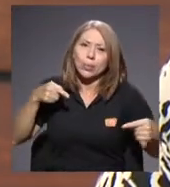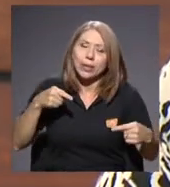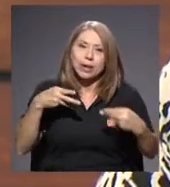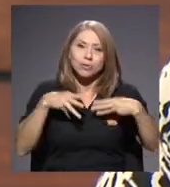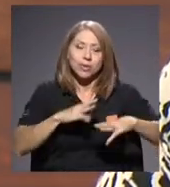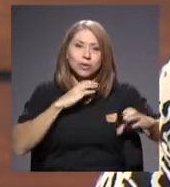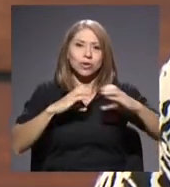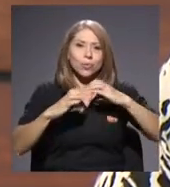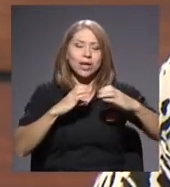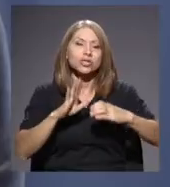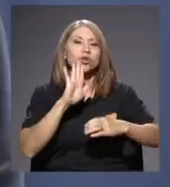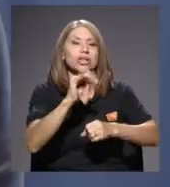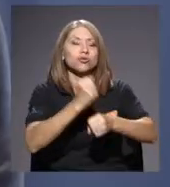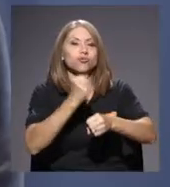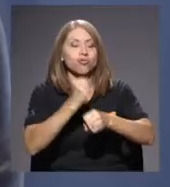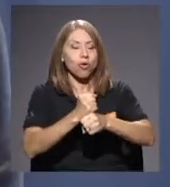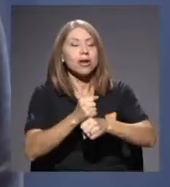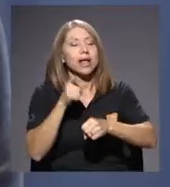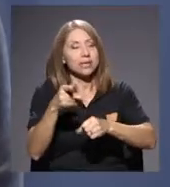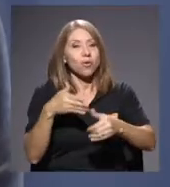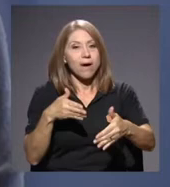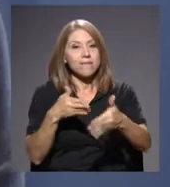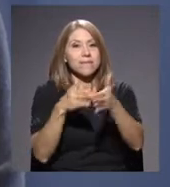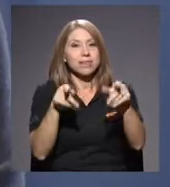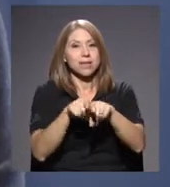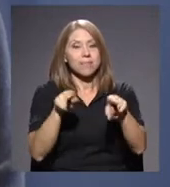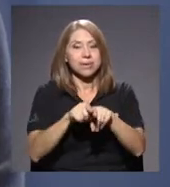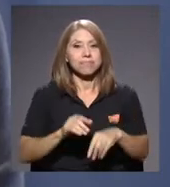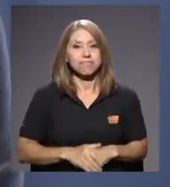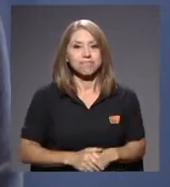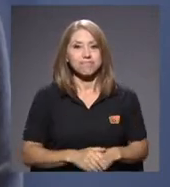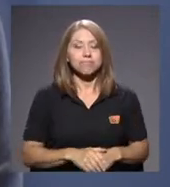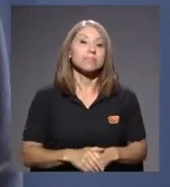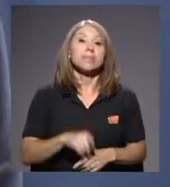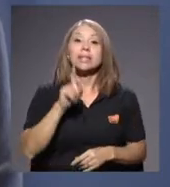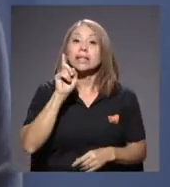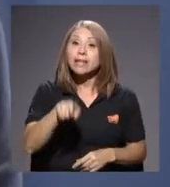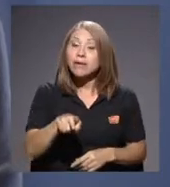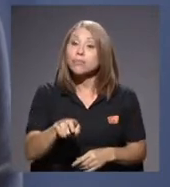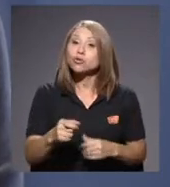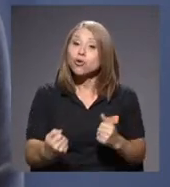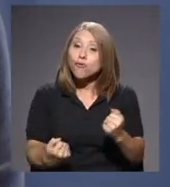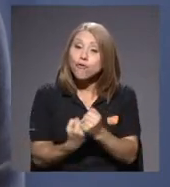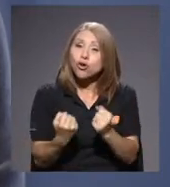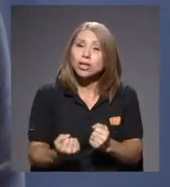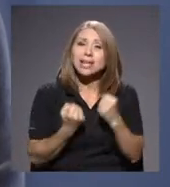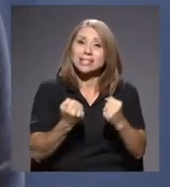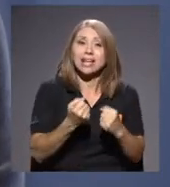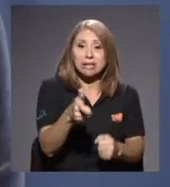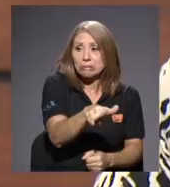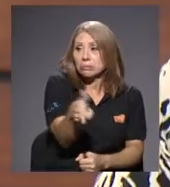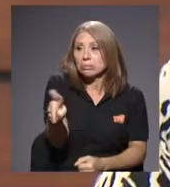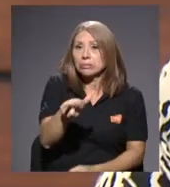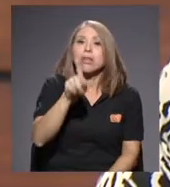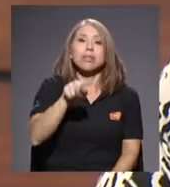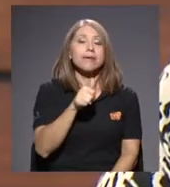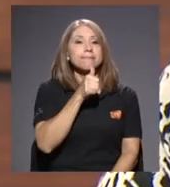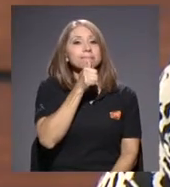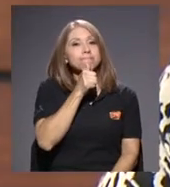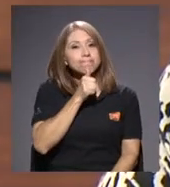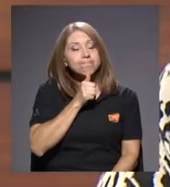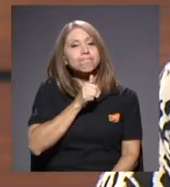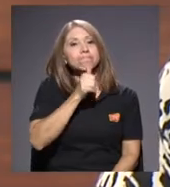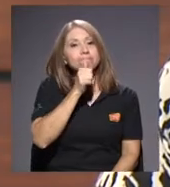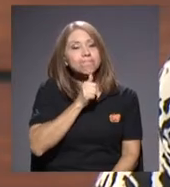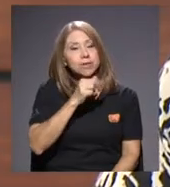también. Y tenemos que fortalecer mucho la tolerancia y el respeto entre nosotros, porque si no, este país se puede